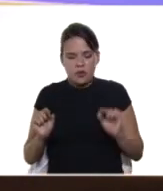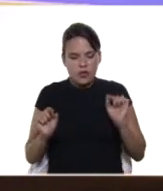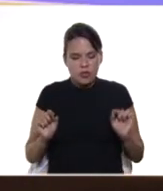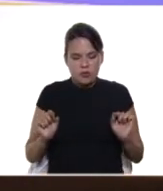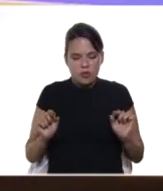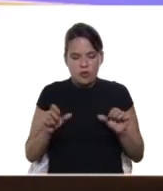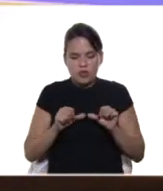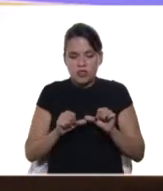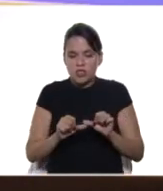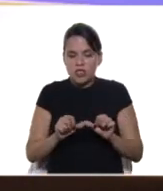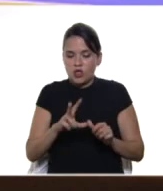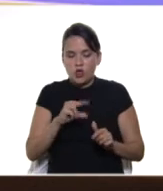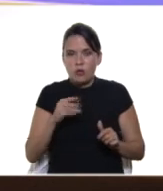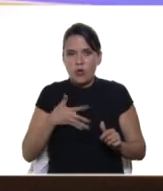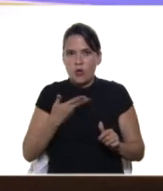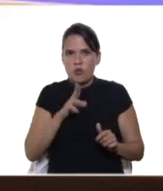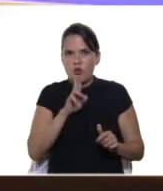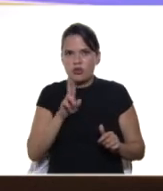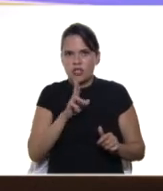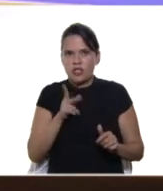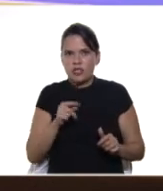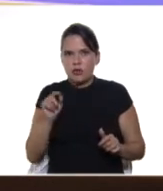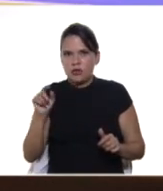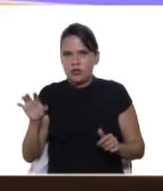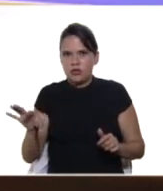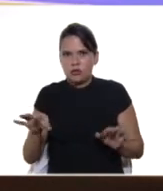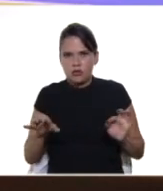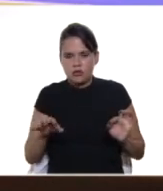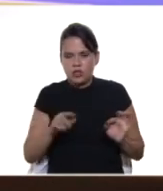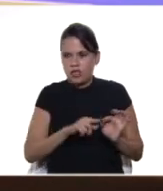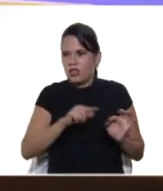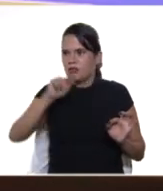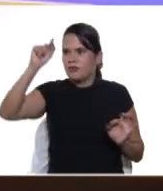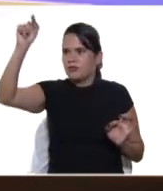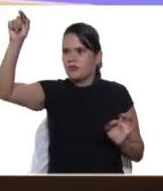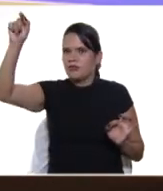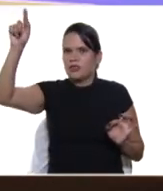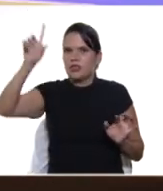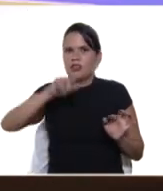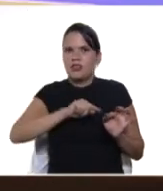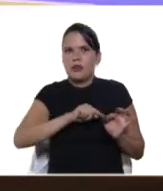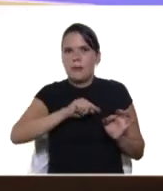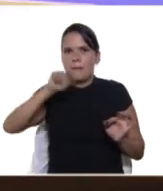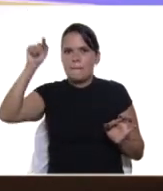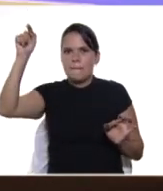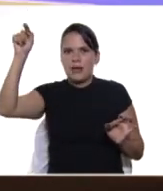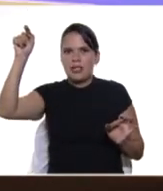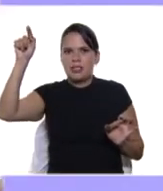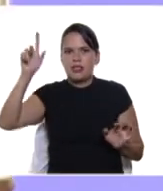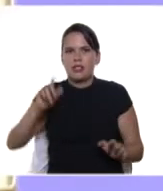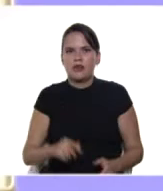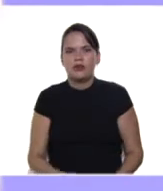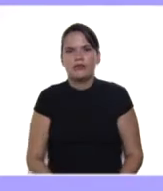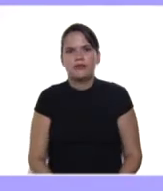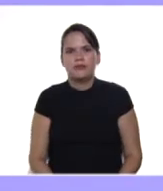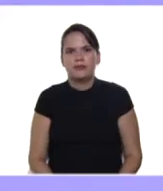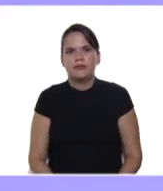lo tanto no podemos tomar este que está acá. Si tomamos este, entonces tomaríamos este para trazar la diagonal.